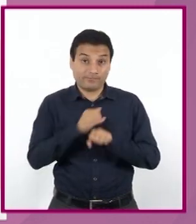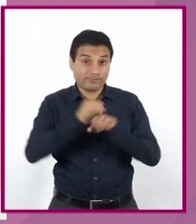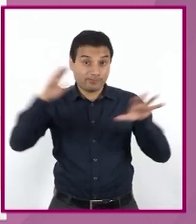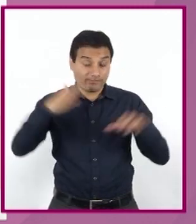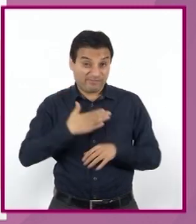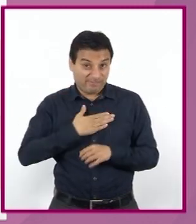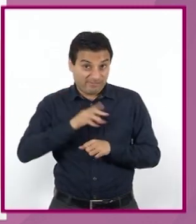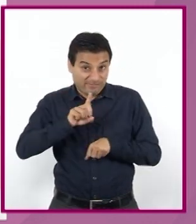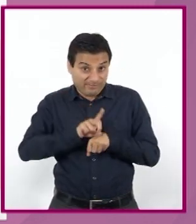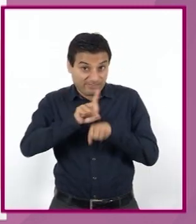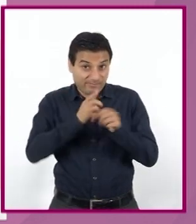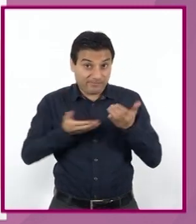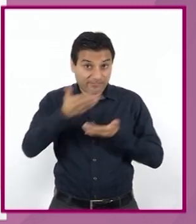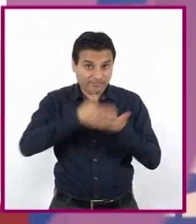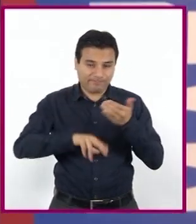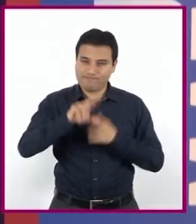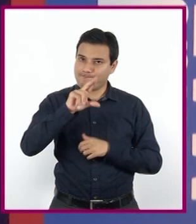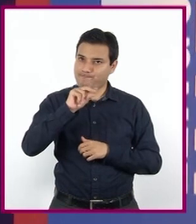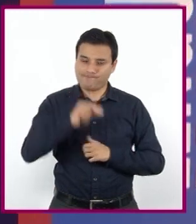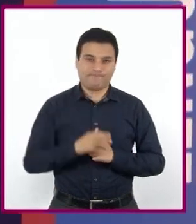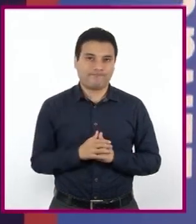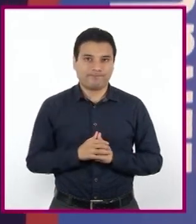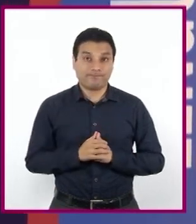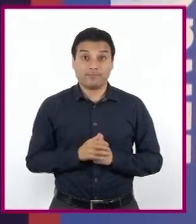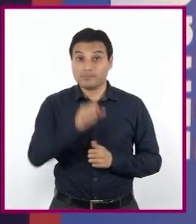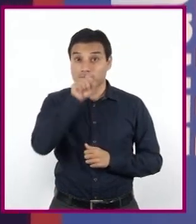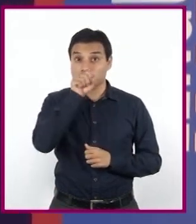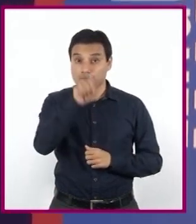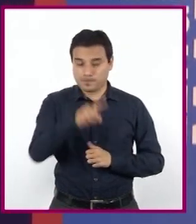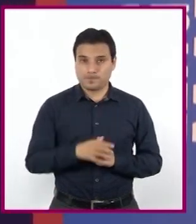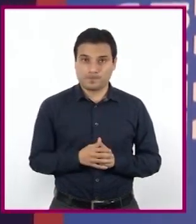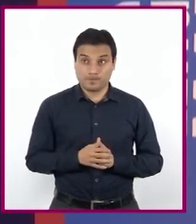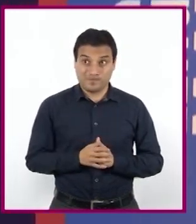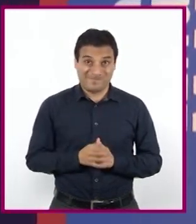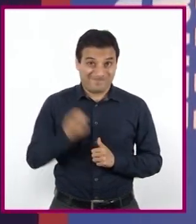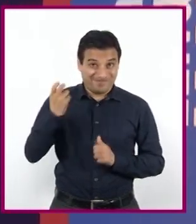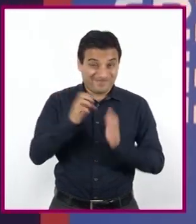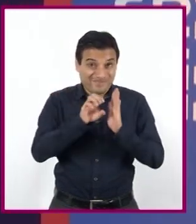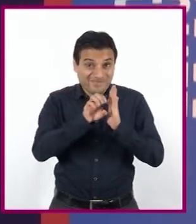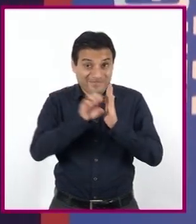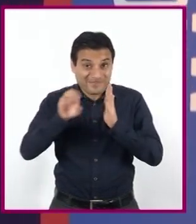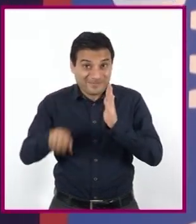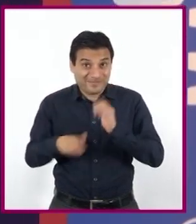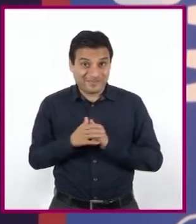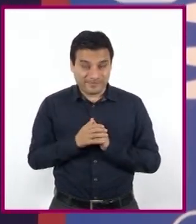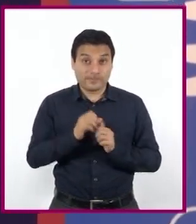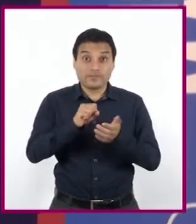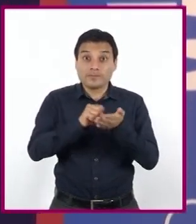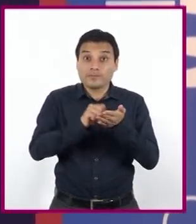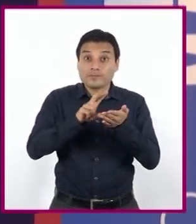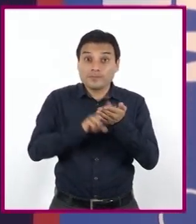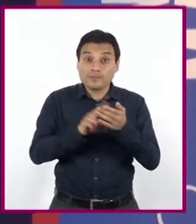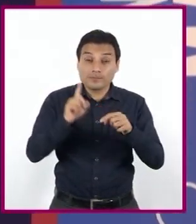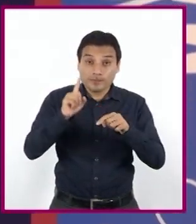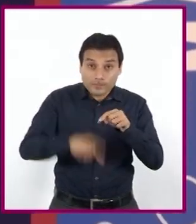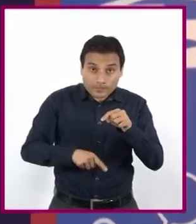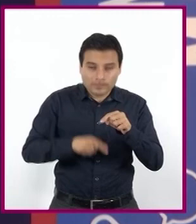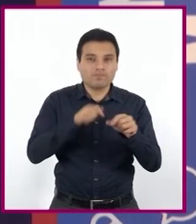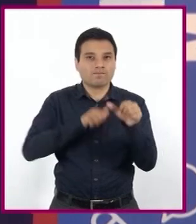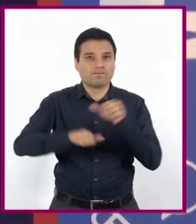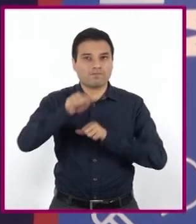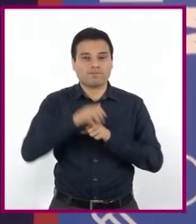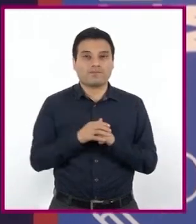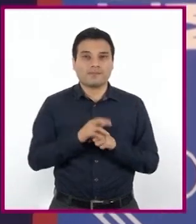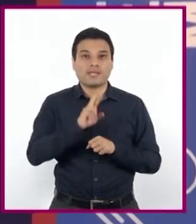nuestro día a día. De igual forma, en este ejemplo se sustituyen los sustantivos, como lo es la palabra